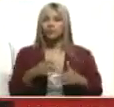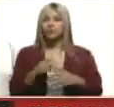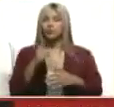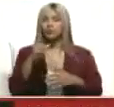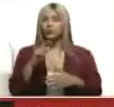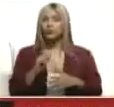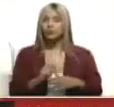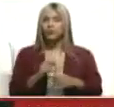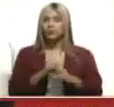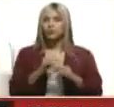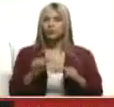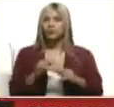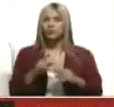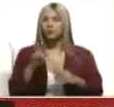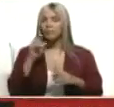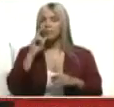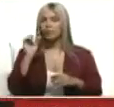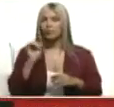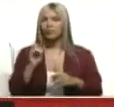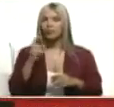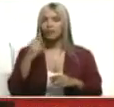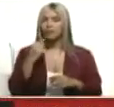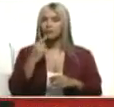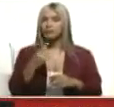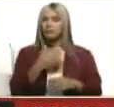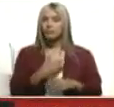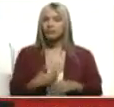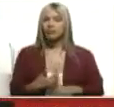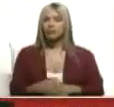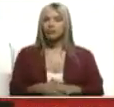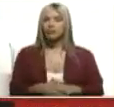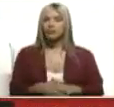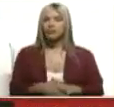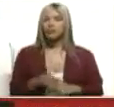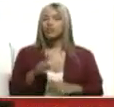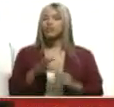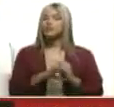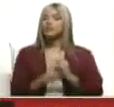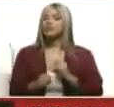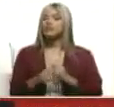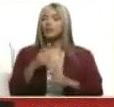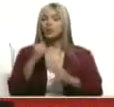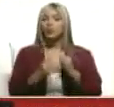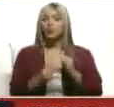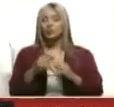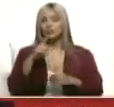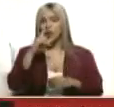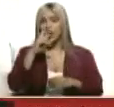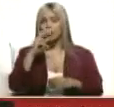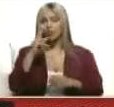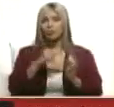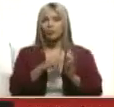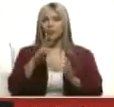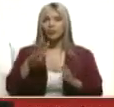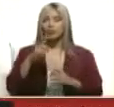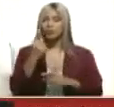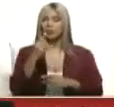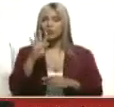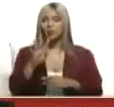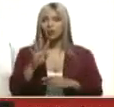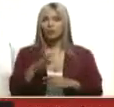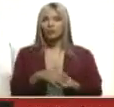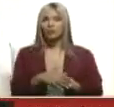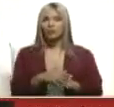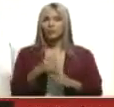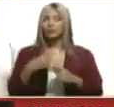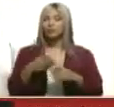mes, bueno, se va a Nicolás Maduro en un mes. Ayer lo decía el presidente, ¿no? De parte de esas conspiraciones. En el 2023 nada más hubo cuatro. 2023,